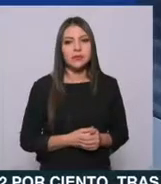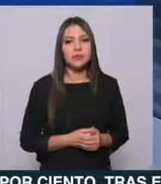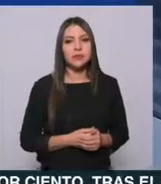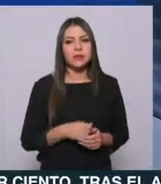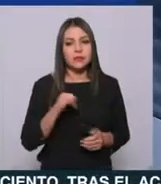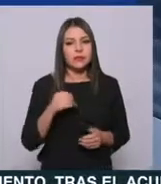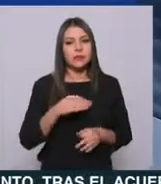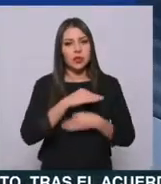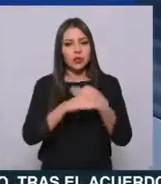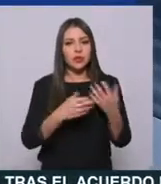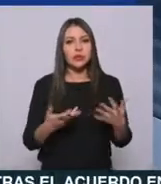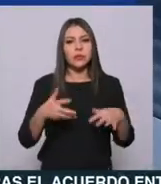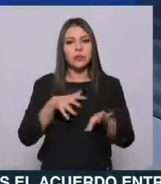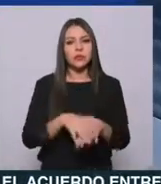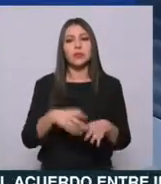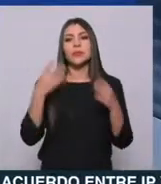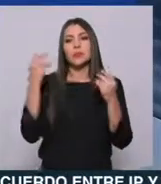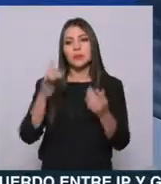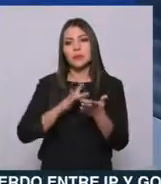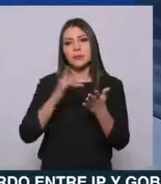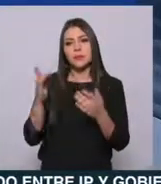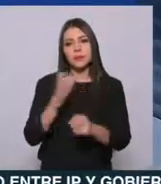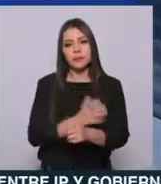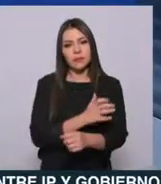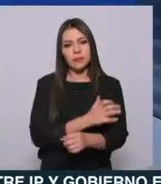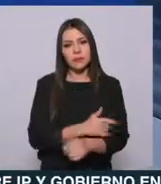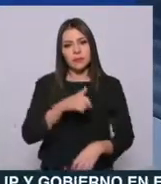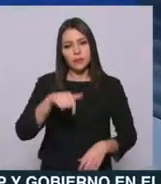muchísimas gracias, Estefanía, que nos hayas acompañado aquí